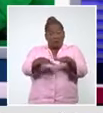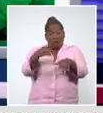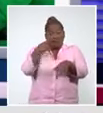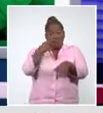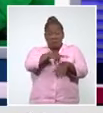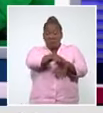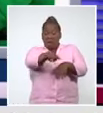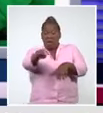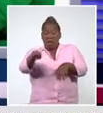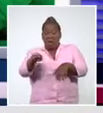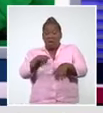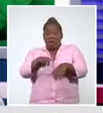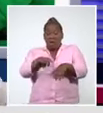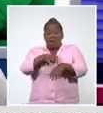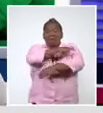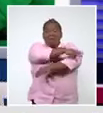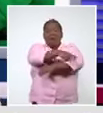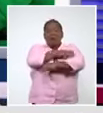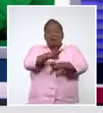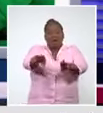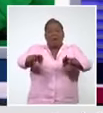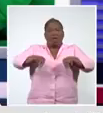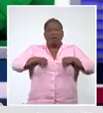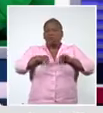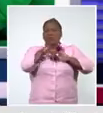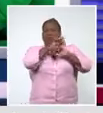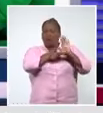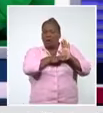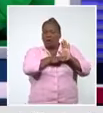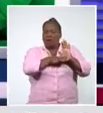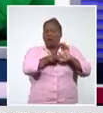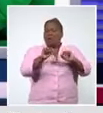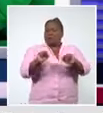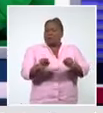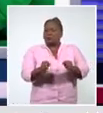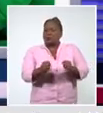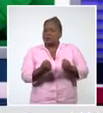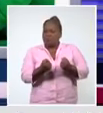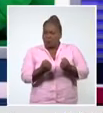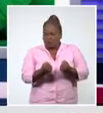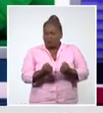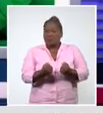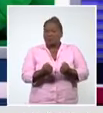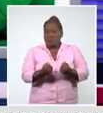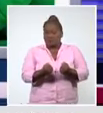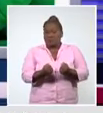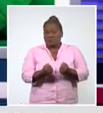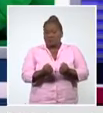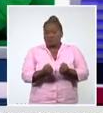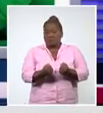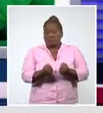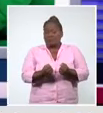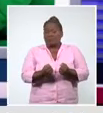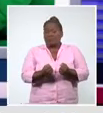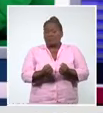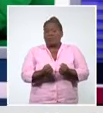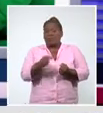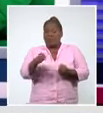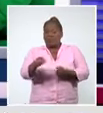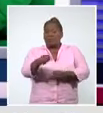países van adoptando, acciones de restricción todavía, y indiscutiblemente la